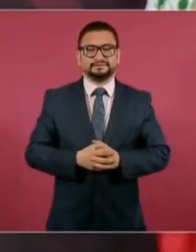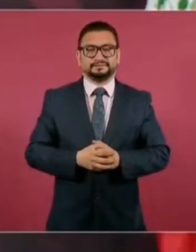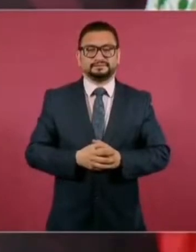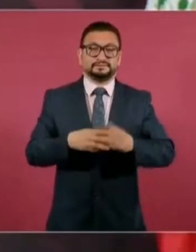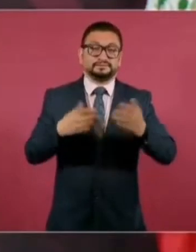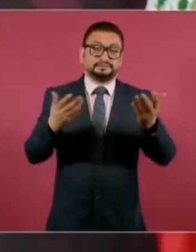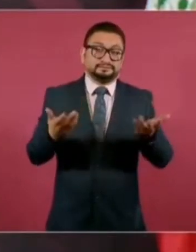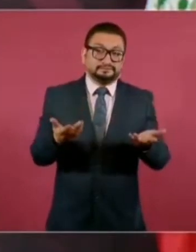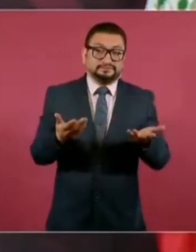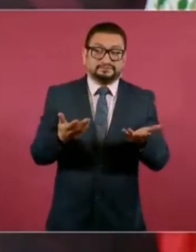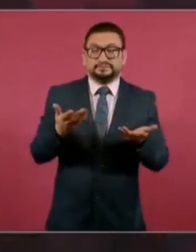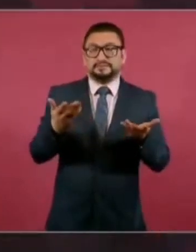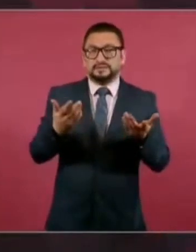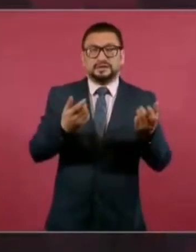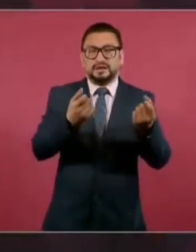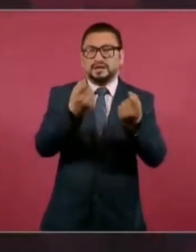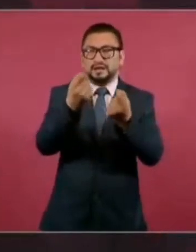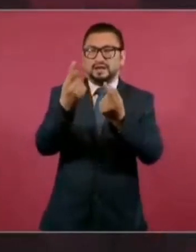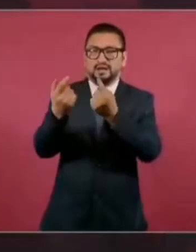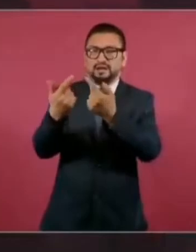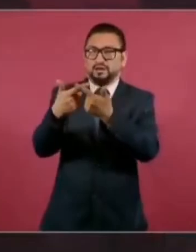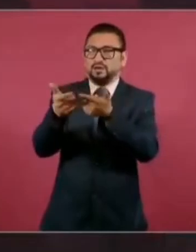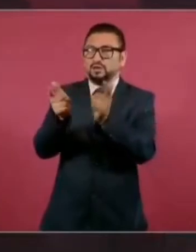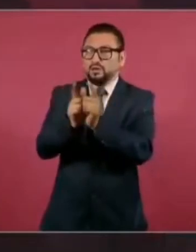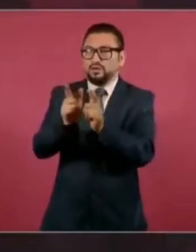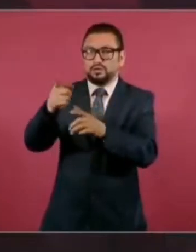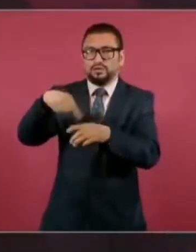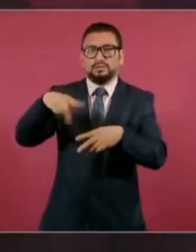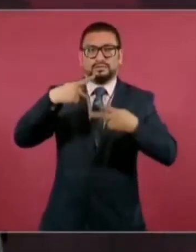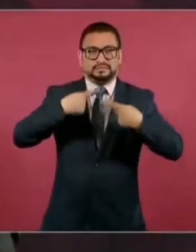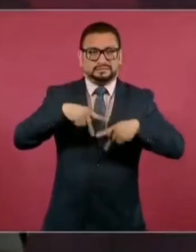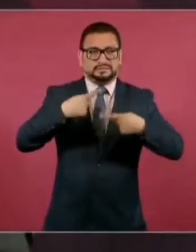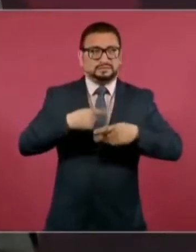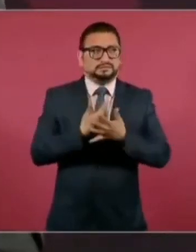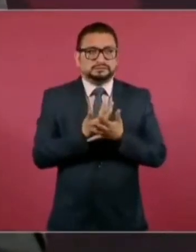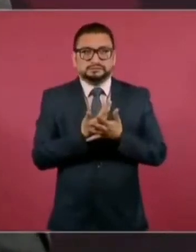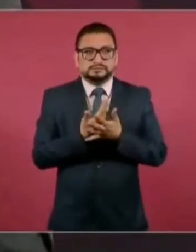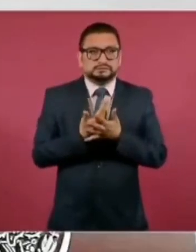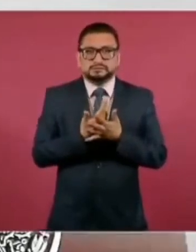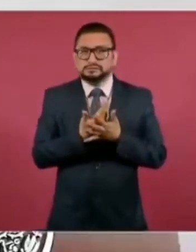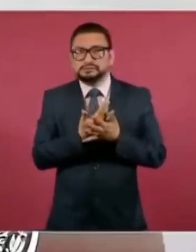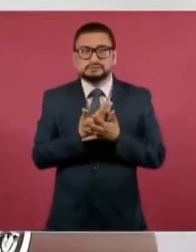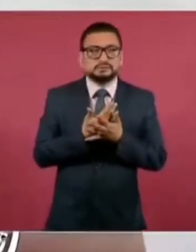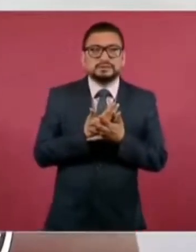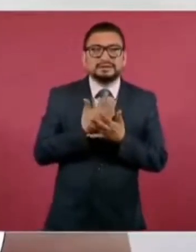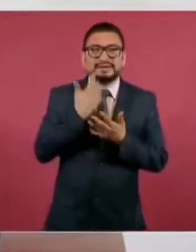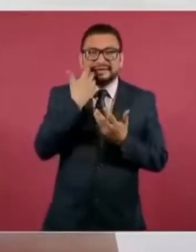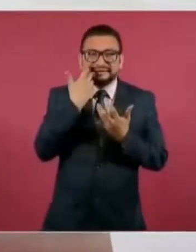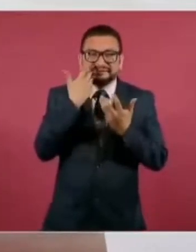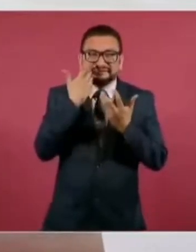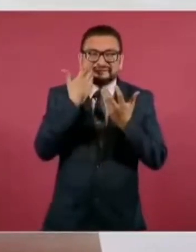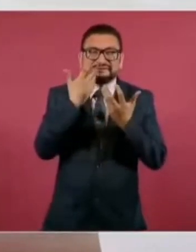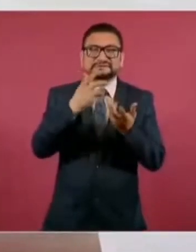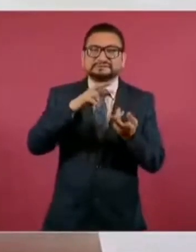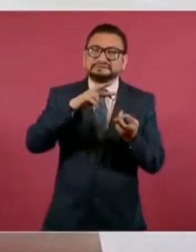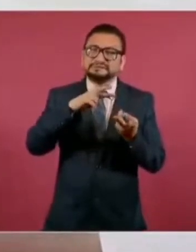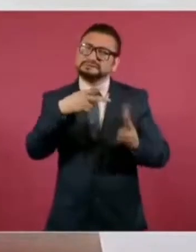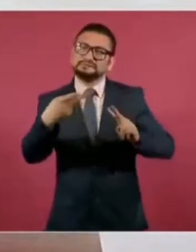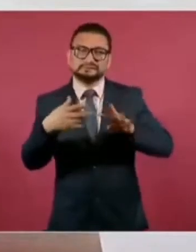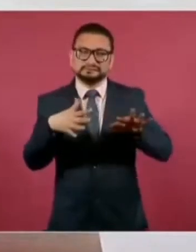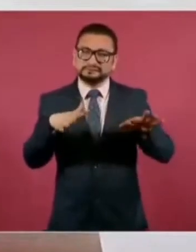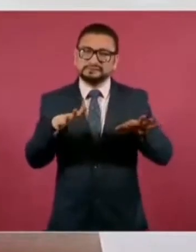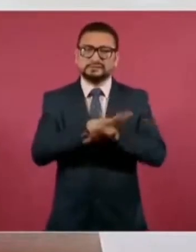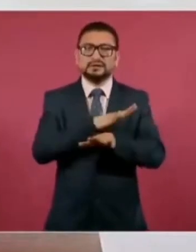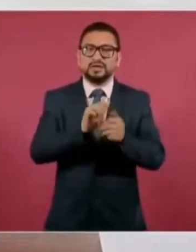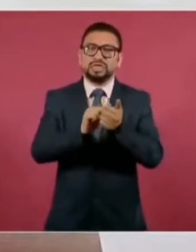Entonces hay quienes están esperando que se dé un viraje o que haya